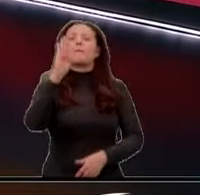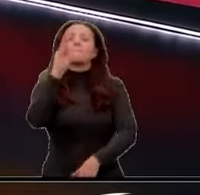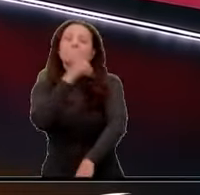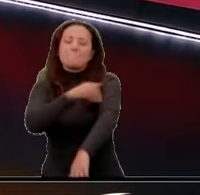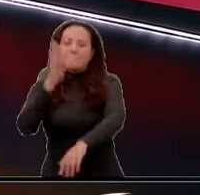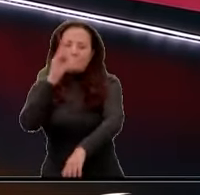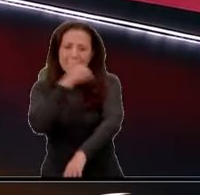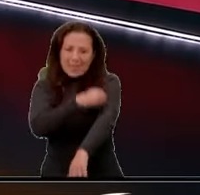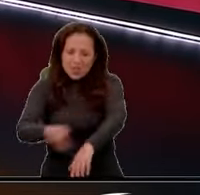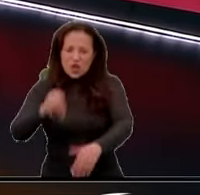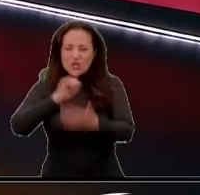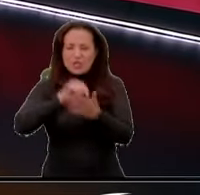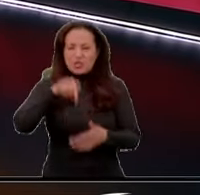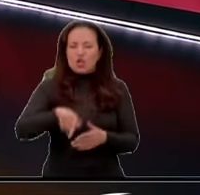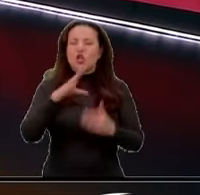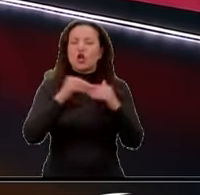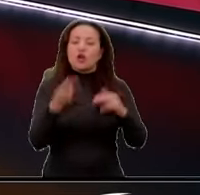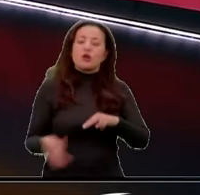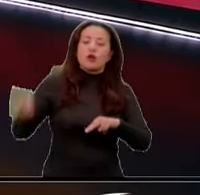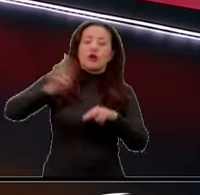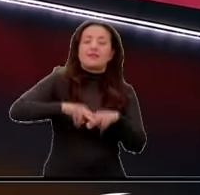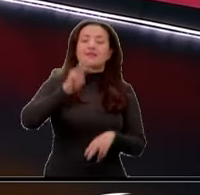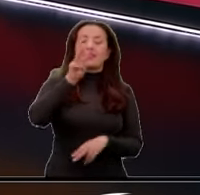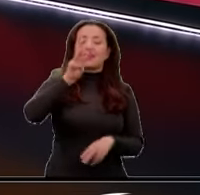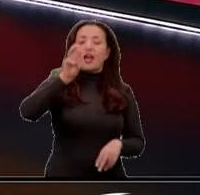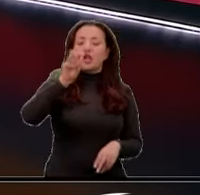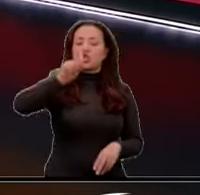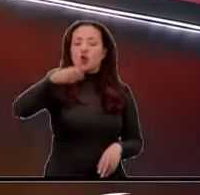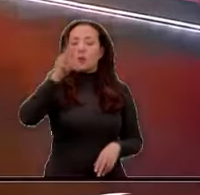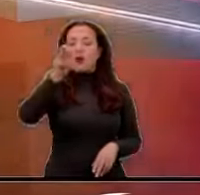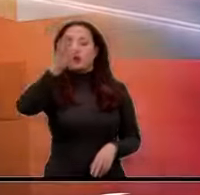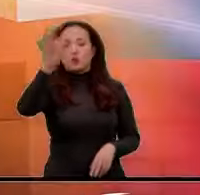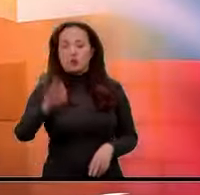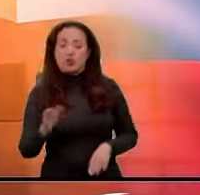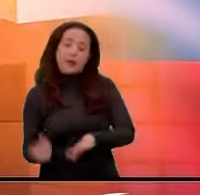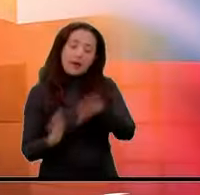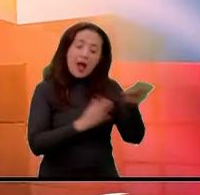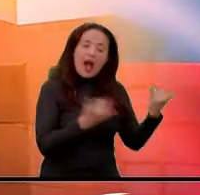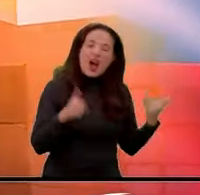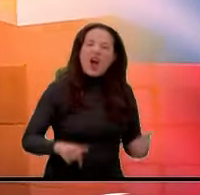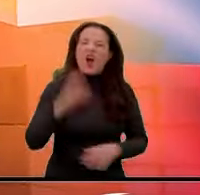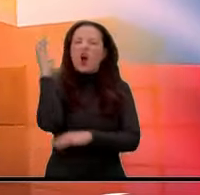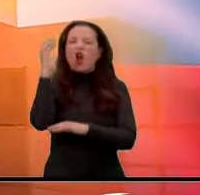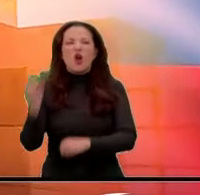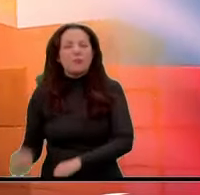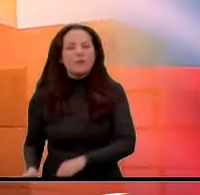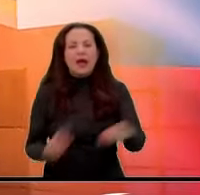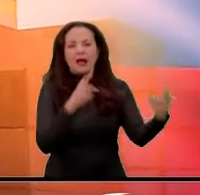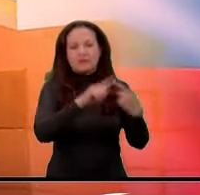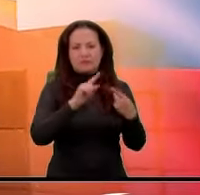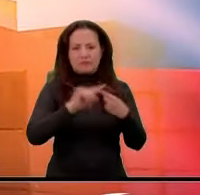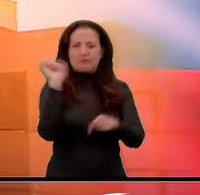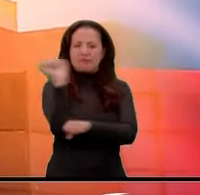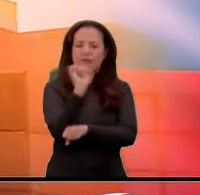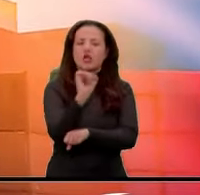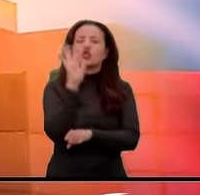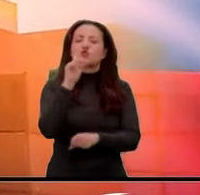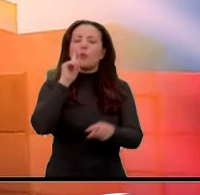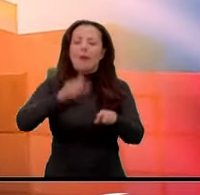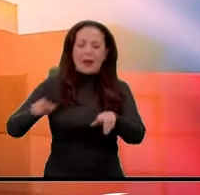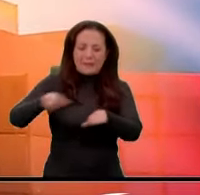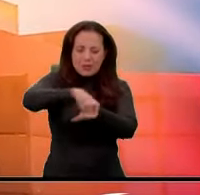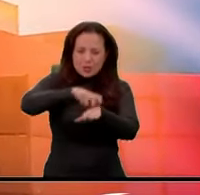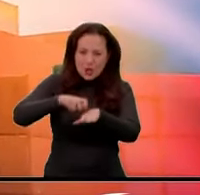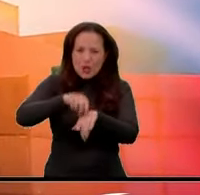del 38,8 por. ahora revisemos lo que exporta Colombia hacia Argentina vehículos para el transporte de personas